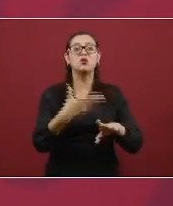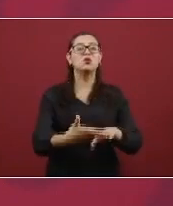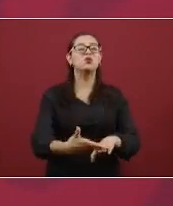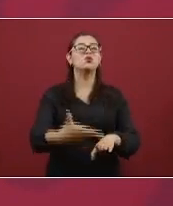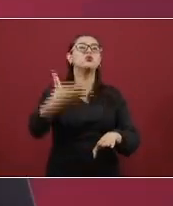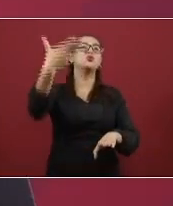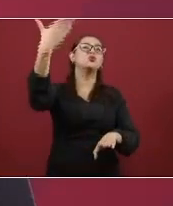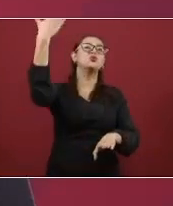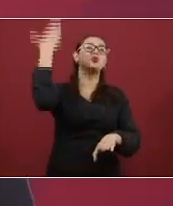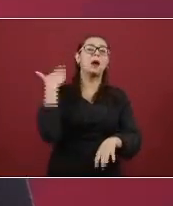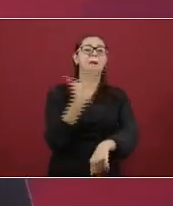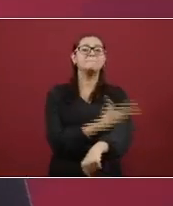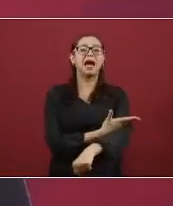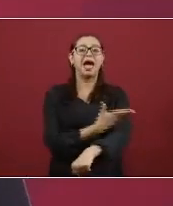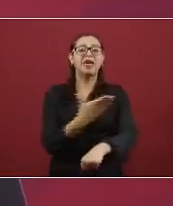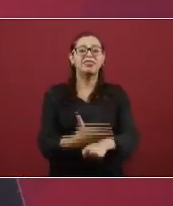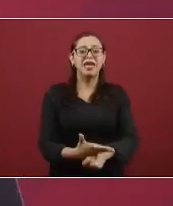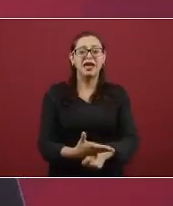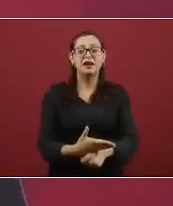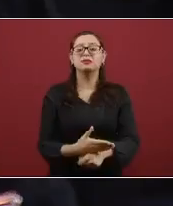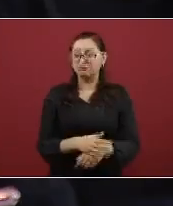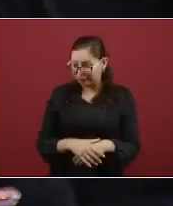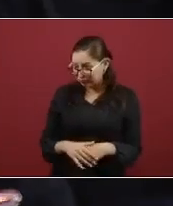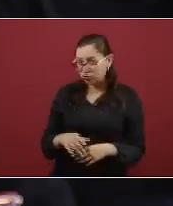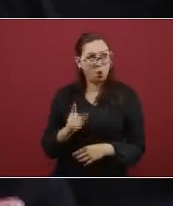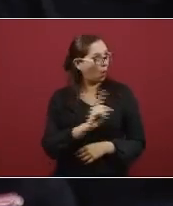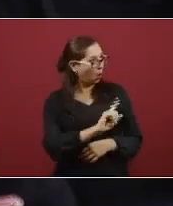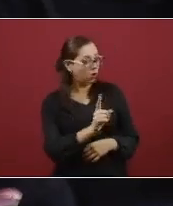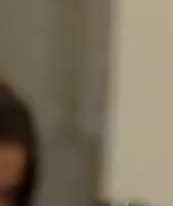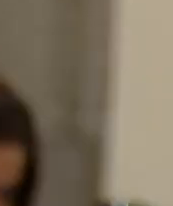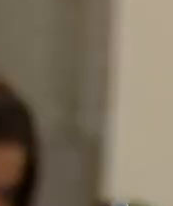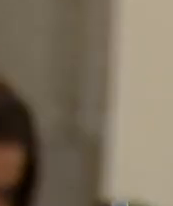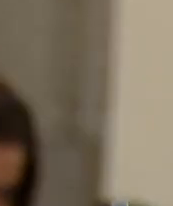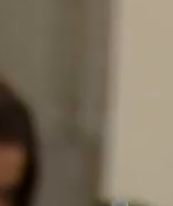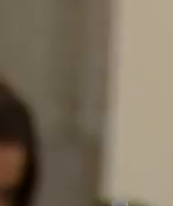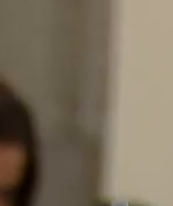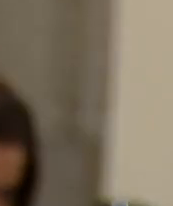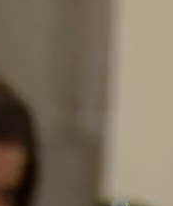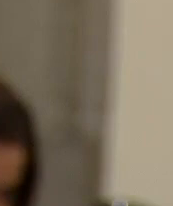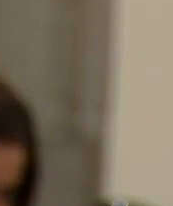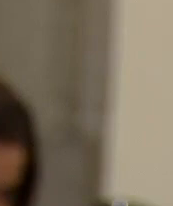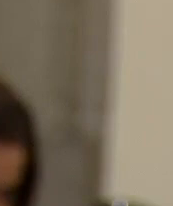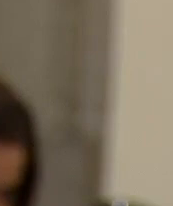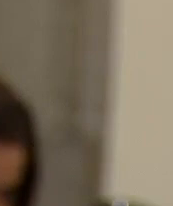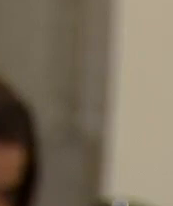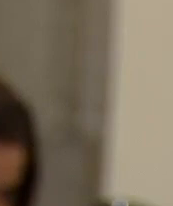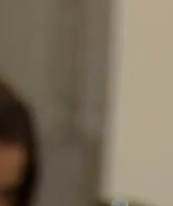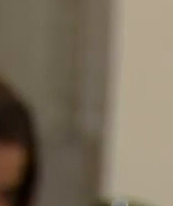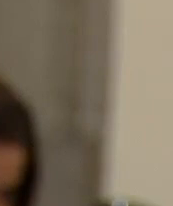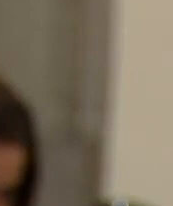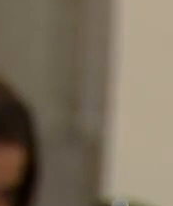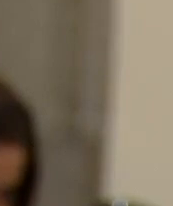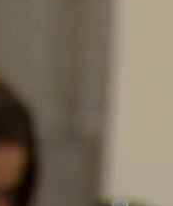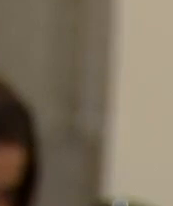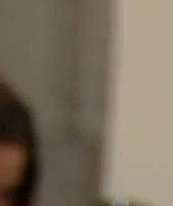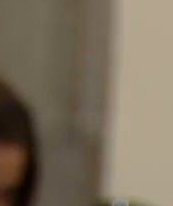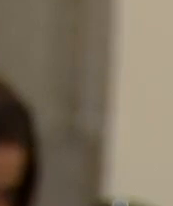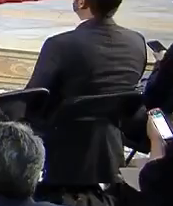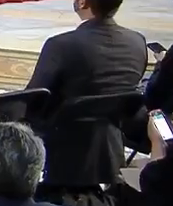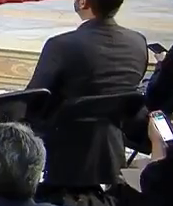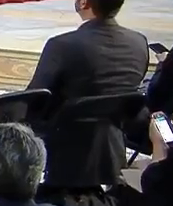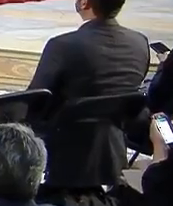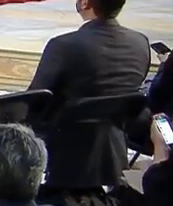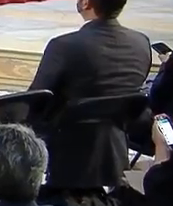llegó a reclamar al presidente por usar la palabra afif y hoy yo me encuentro con una realidad en la que el poder ejecutivo